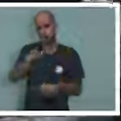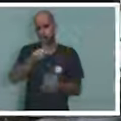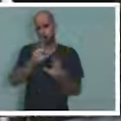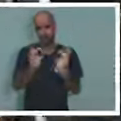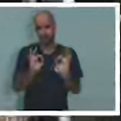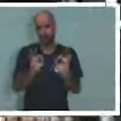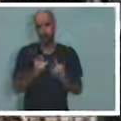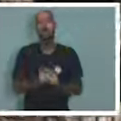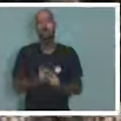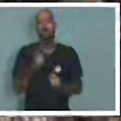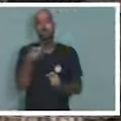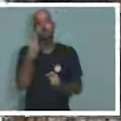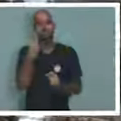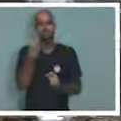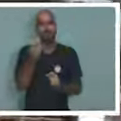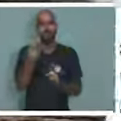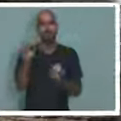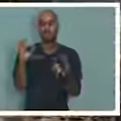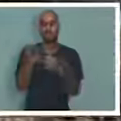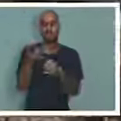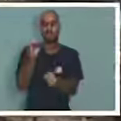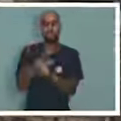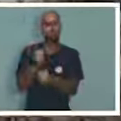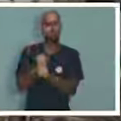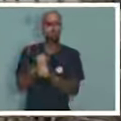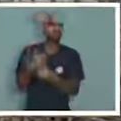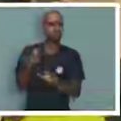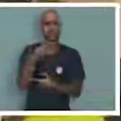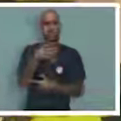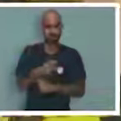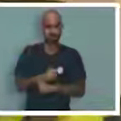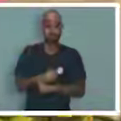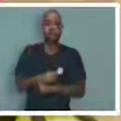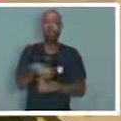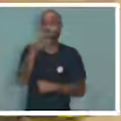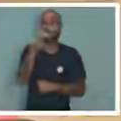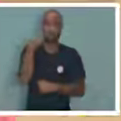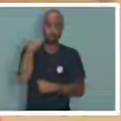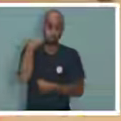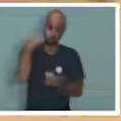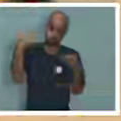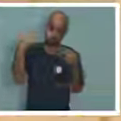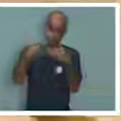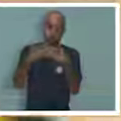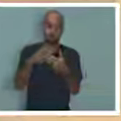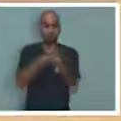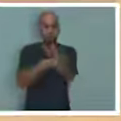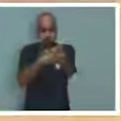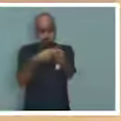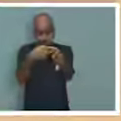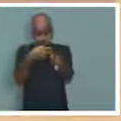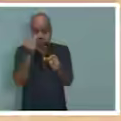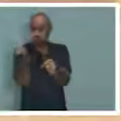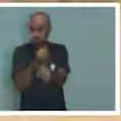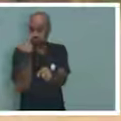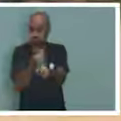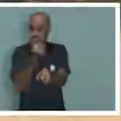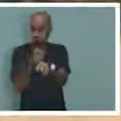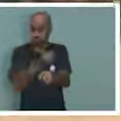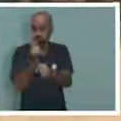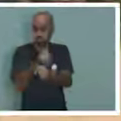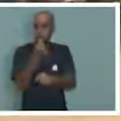con el líder histórico Fidel Castro. Estos 60 años de historia y quehacer representan un impulso mayor para aportar